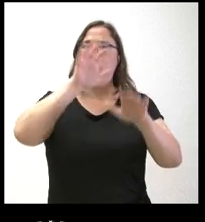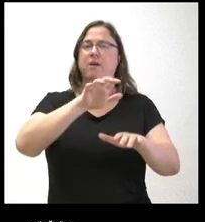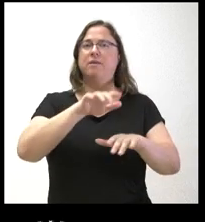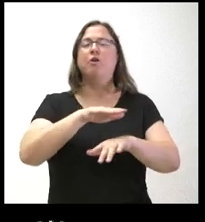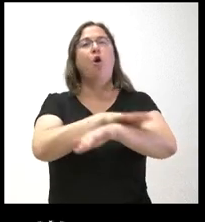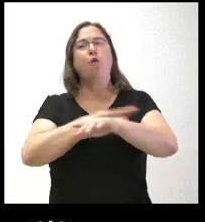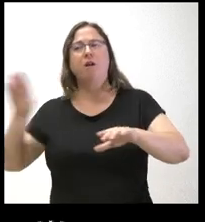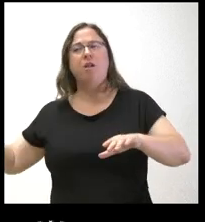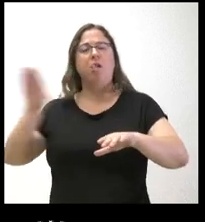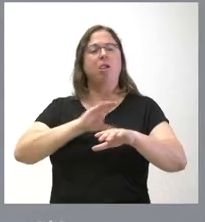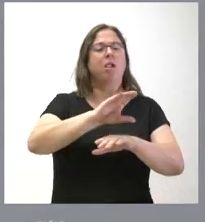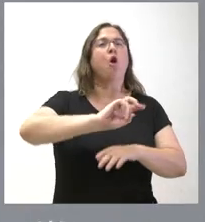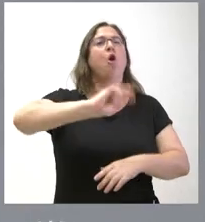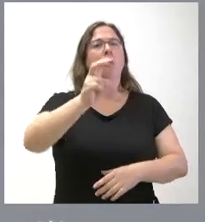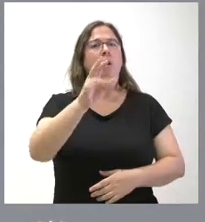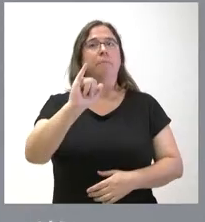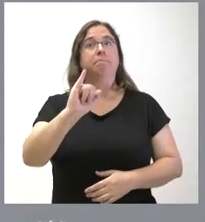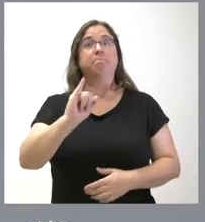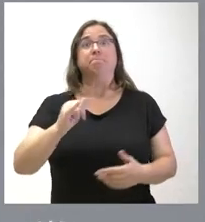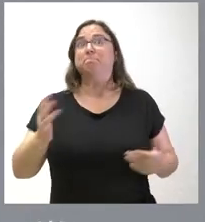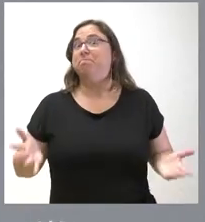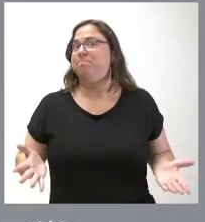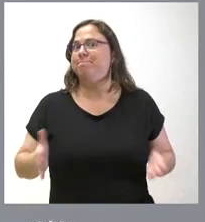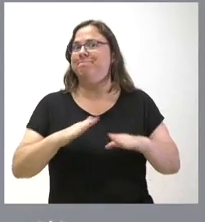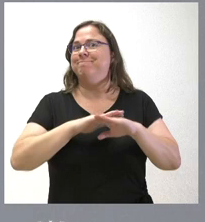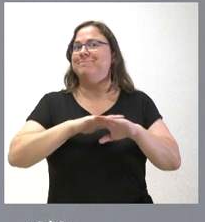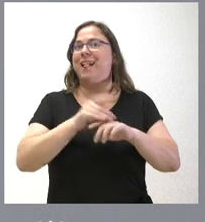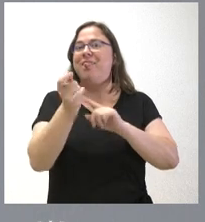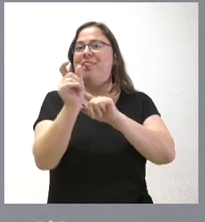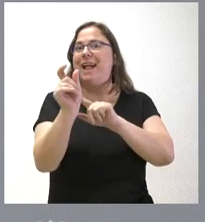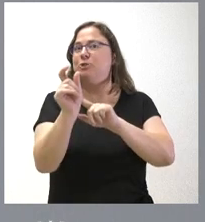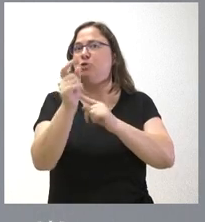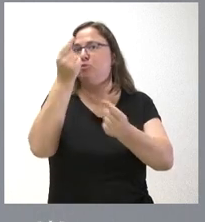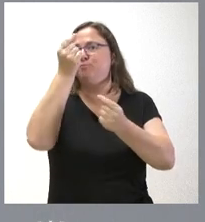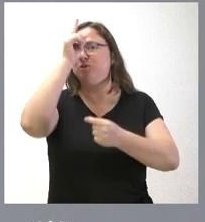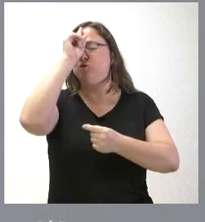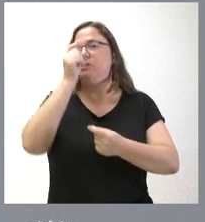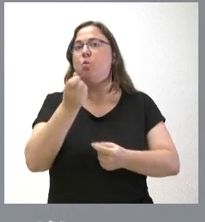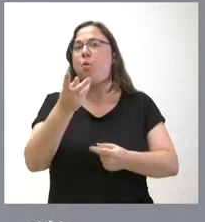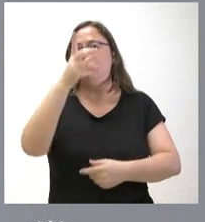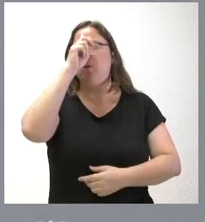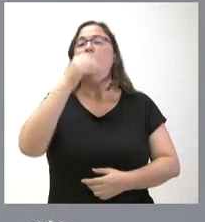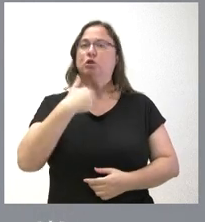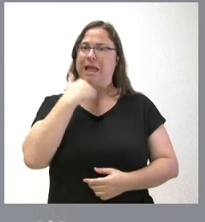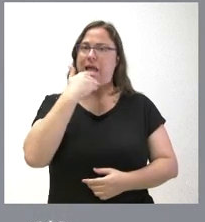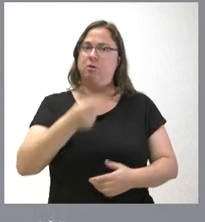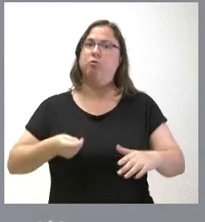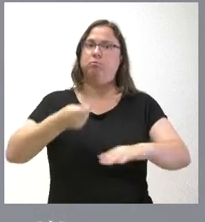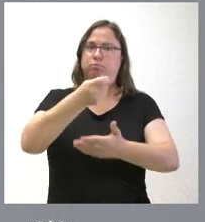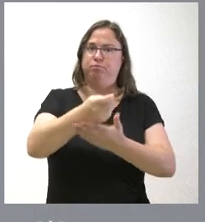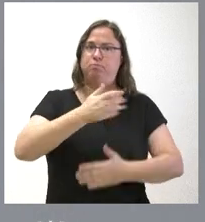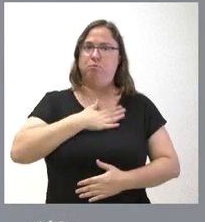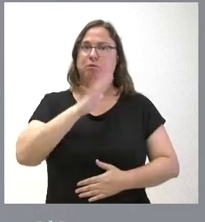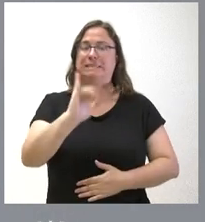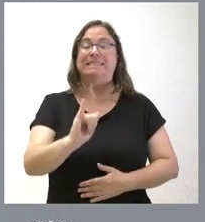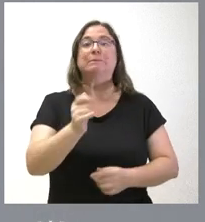del gobierno pues no me sé la cifra en este momento exactamente con precisión de cuánto destinamos sé que hacemos una aportación económica y No